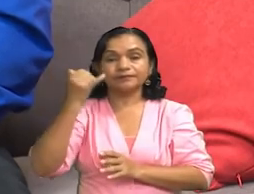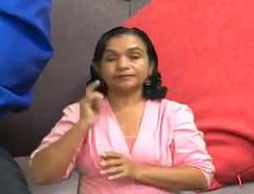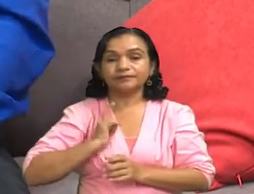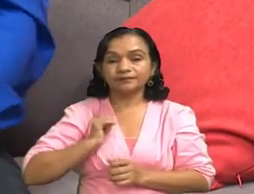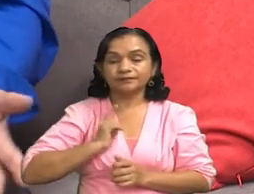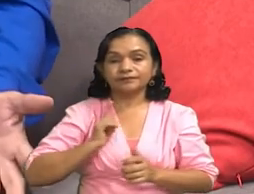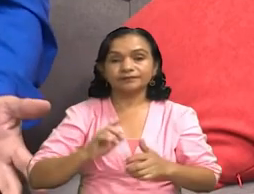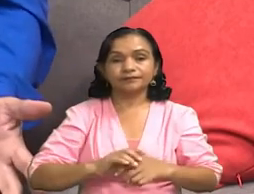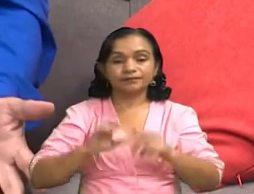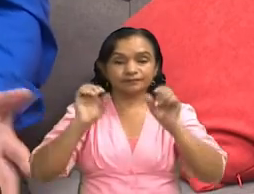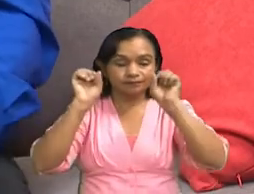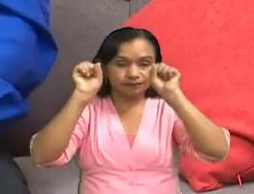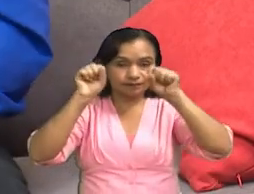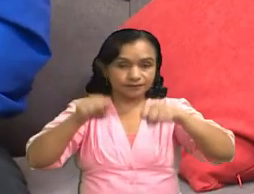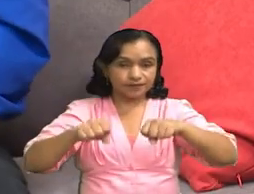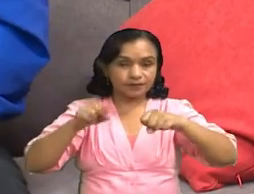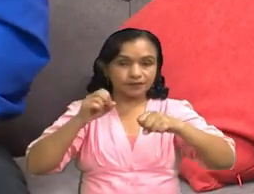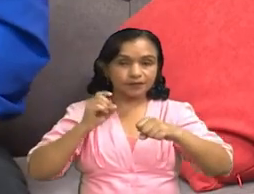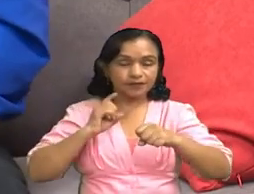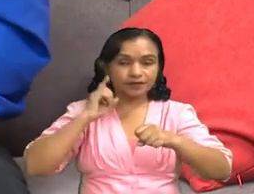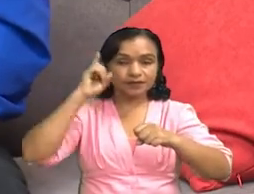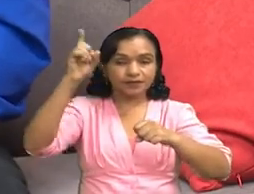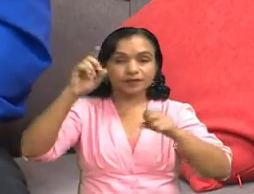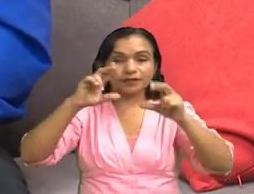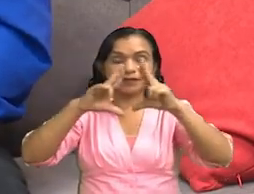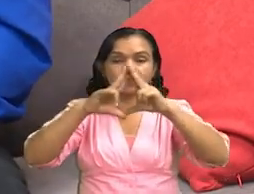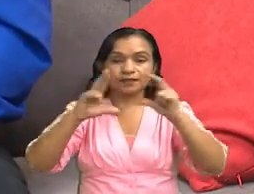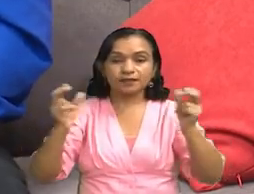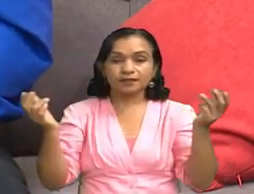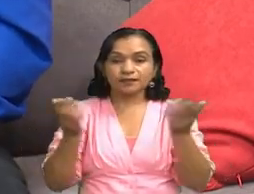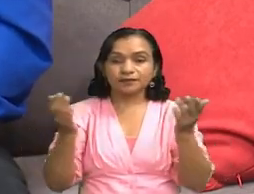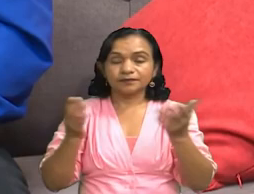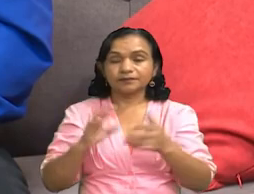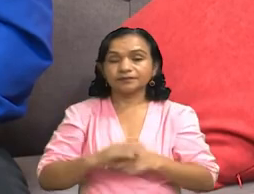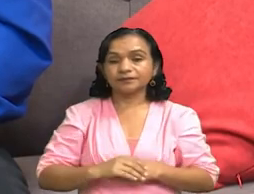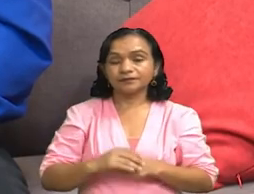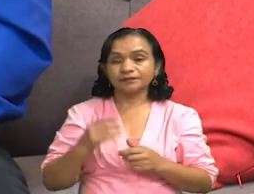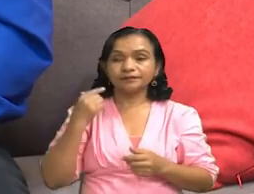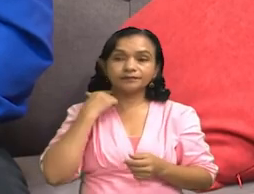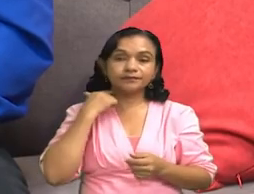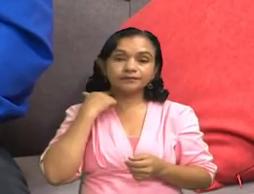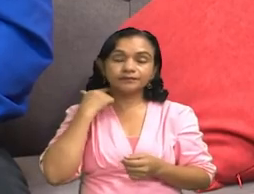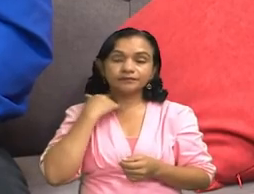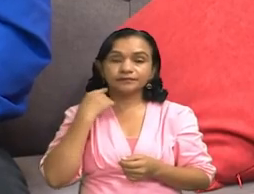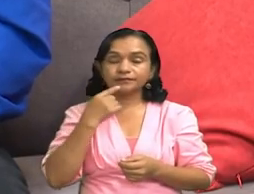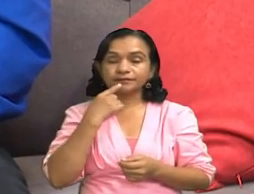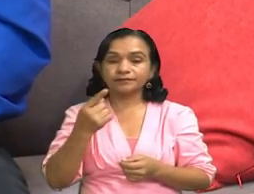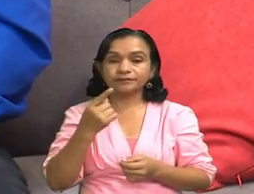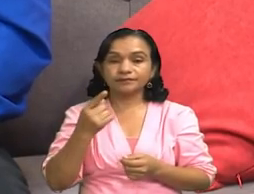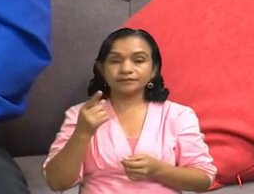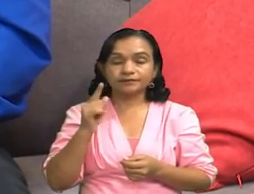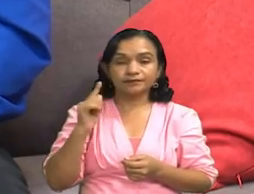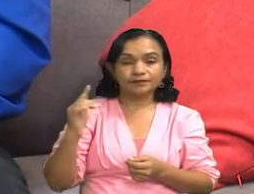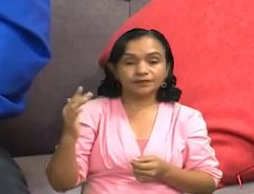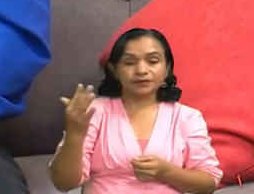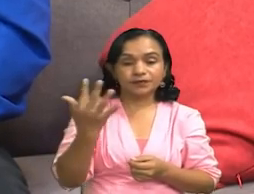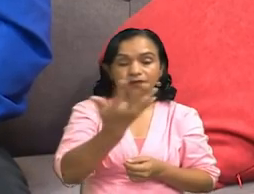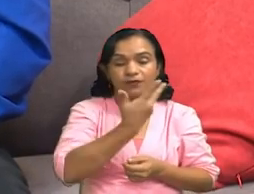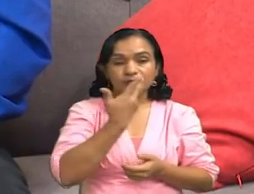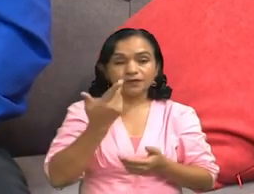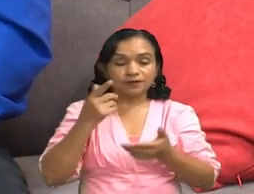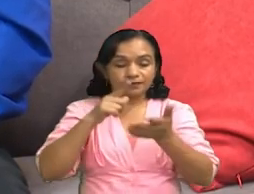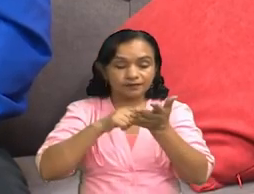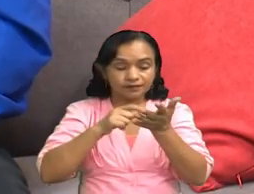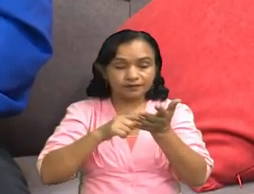montando para poder desarrollar este país. Así como siempre se ha dicho que nosotros abastecemos toda la línea de